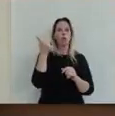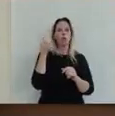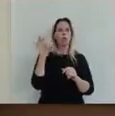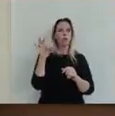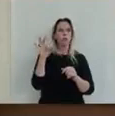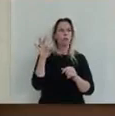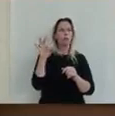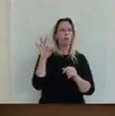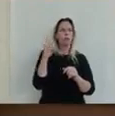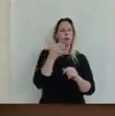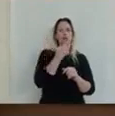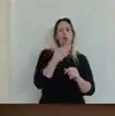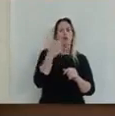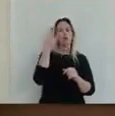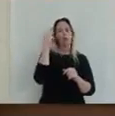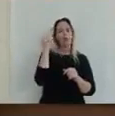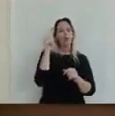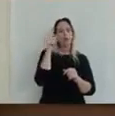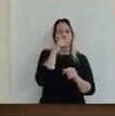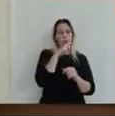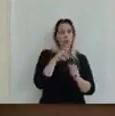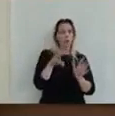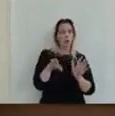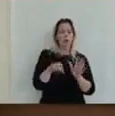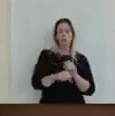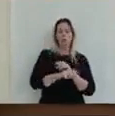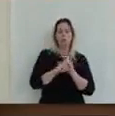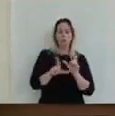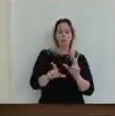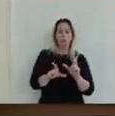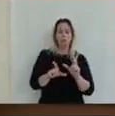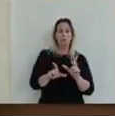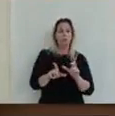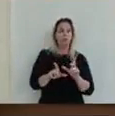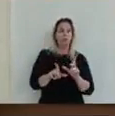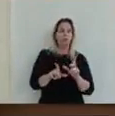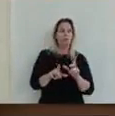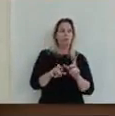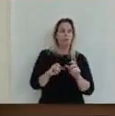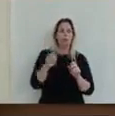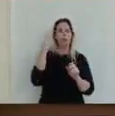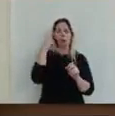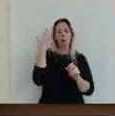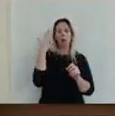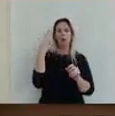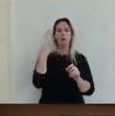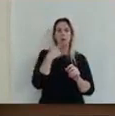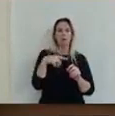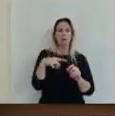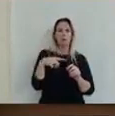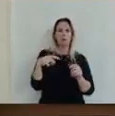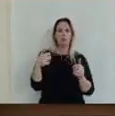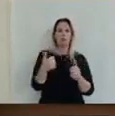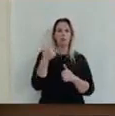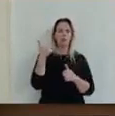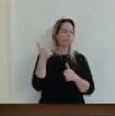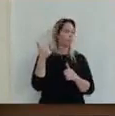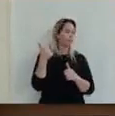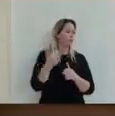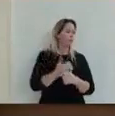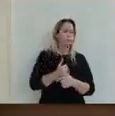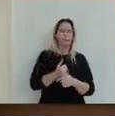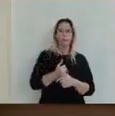el aislamiento social. Me parece medida extraordinaria. Me parece que fue la medida más correcta que ha tomado el gobierno. Pero no pueden